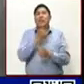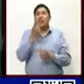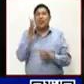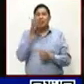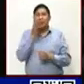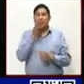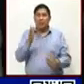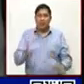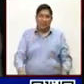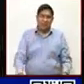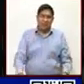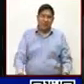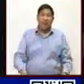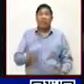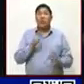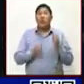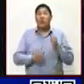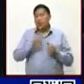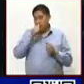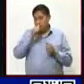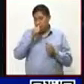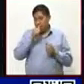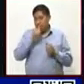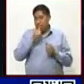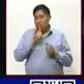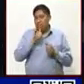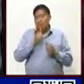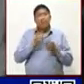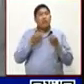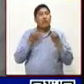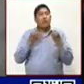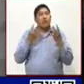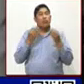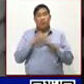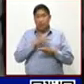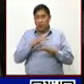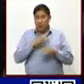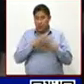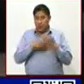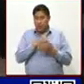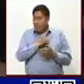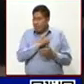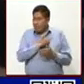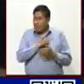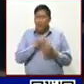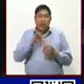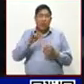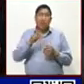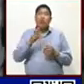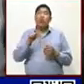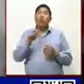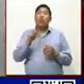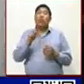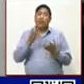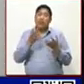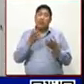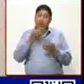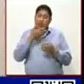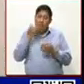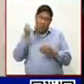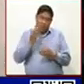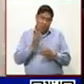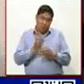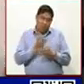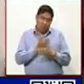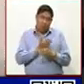una madre, la cual soporta muchas cosas, pero sobre todo, quiere a Juan Manuel y quiere que él esté mejor.